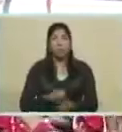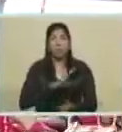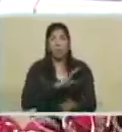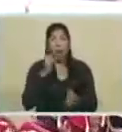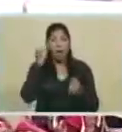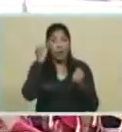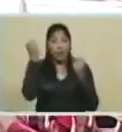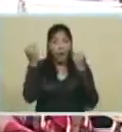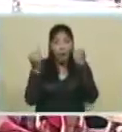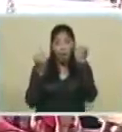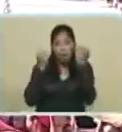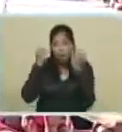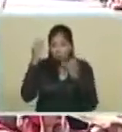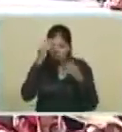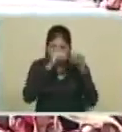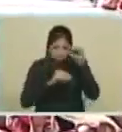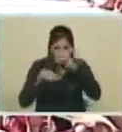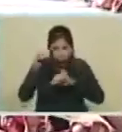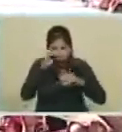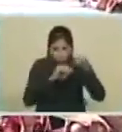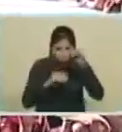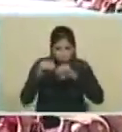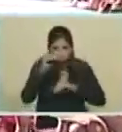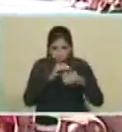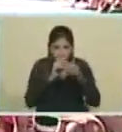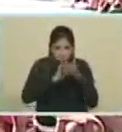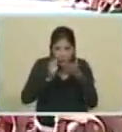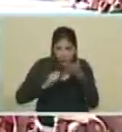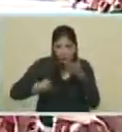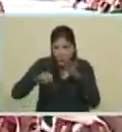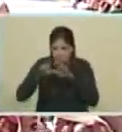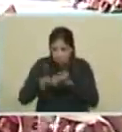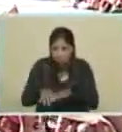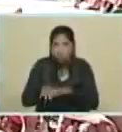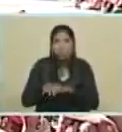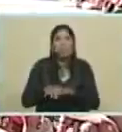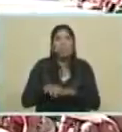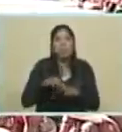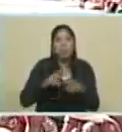elaboración del plan de la patria que nos va a regir en el periodo